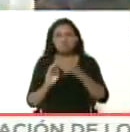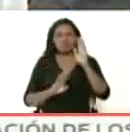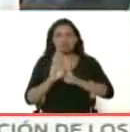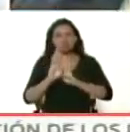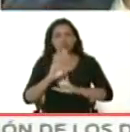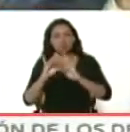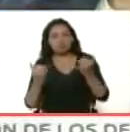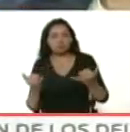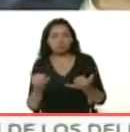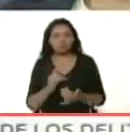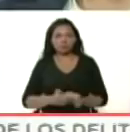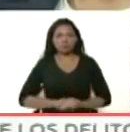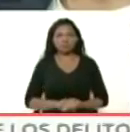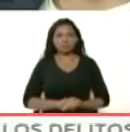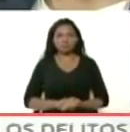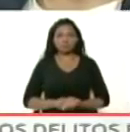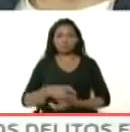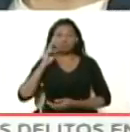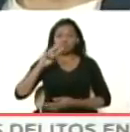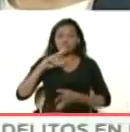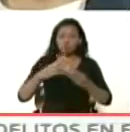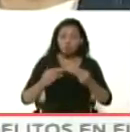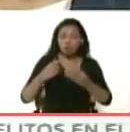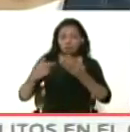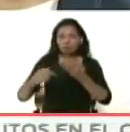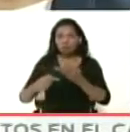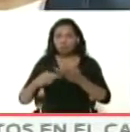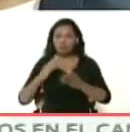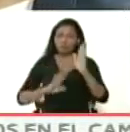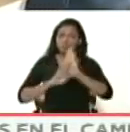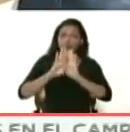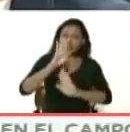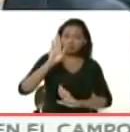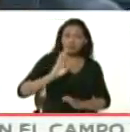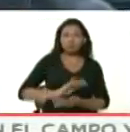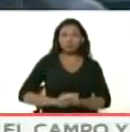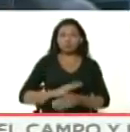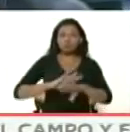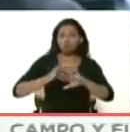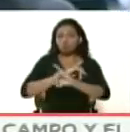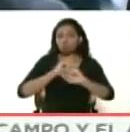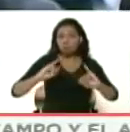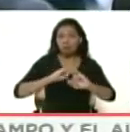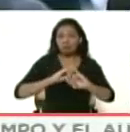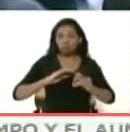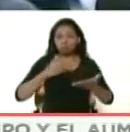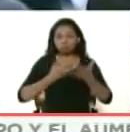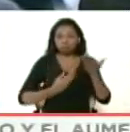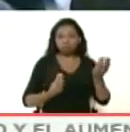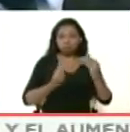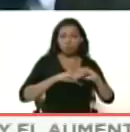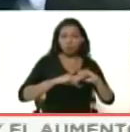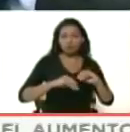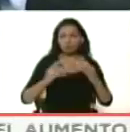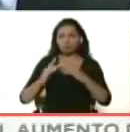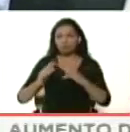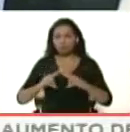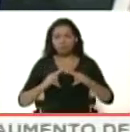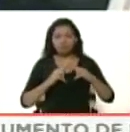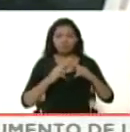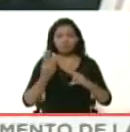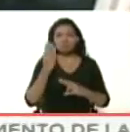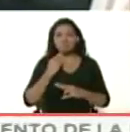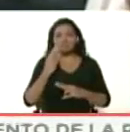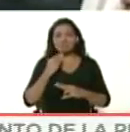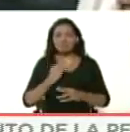crecimiento, visualizar la perspectiva del crecimiento. Porque ya tenemos el sustrato suficiente en conocimiento, en